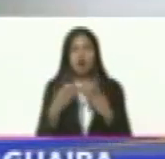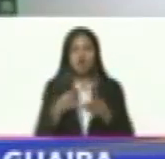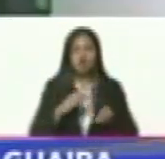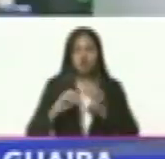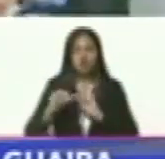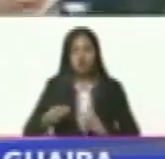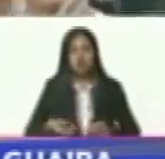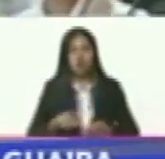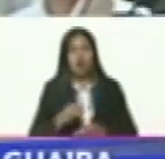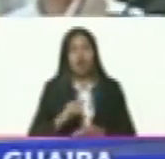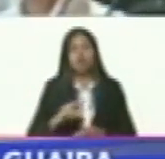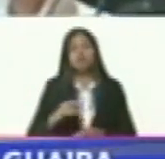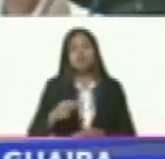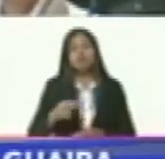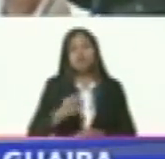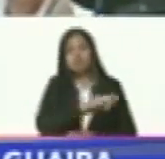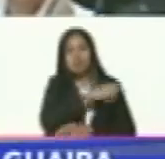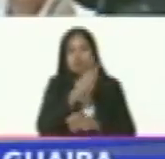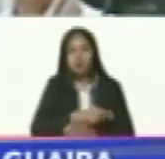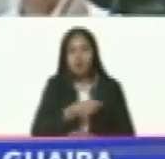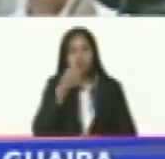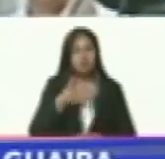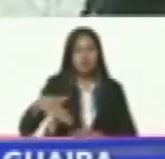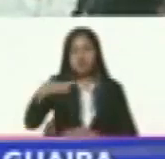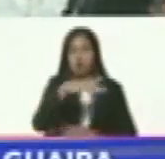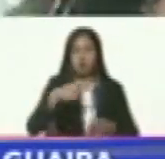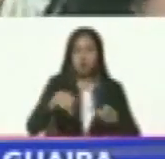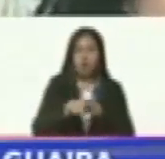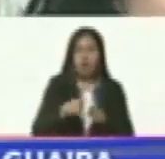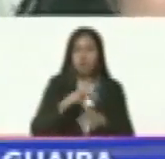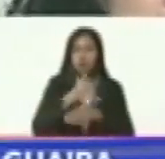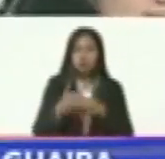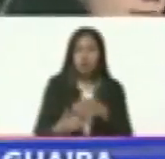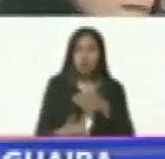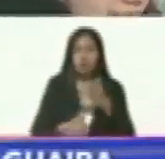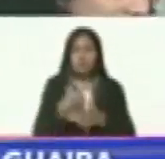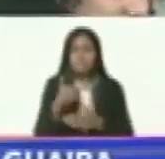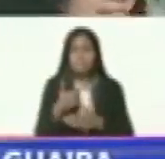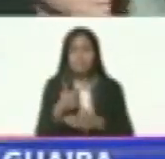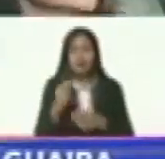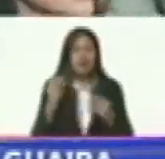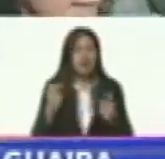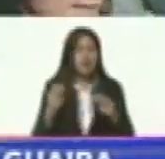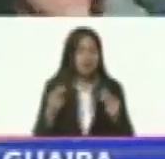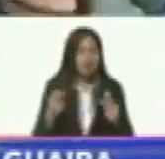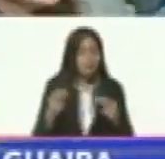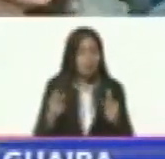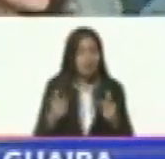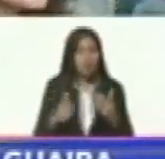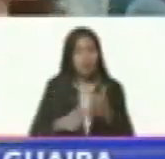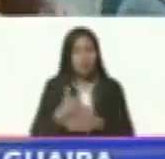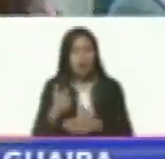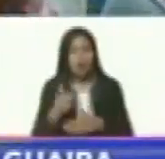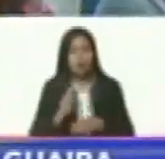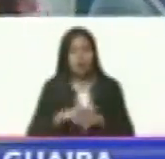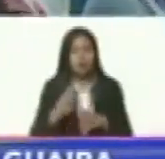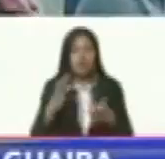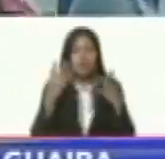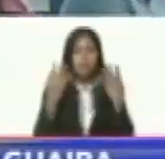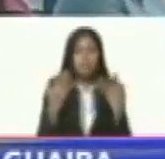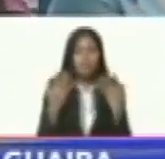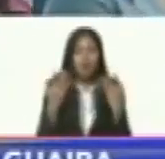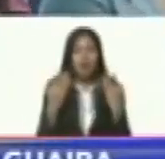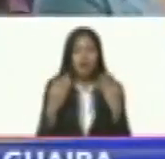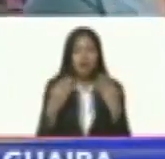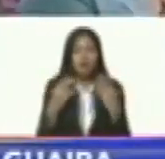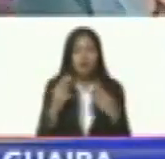Poder Popular. Y estos proyectos casi siempre son más eficientes y más eficaces cuando están en manos